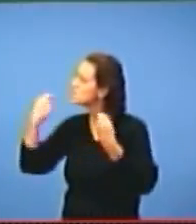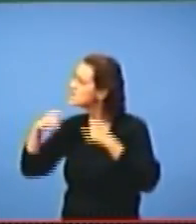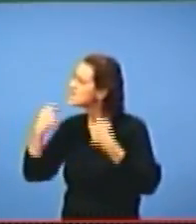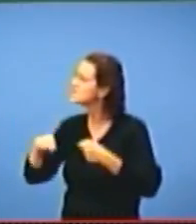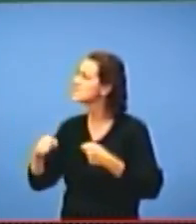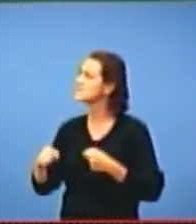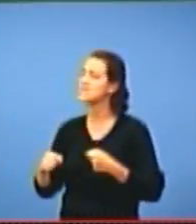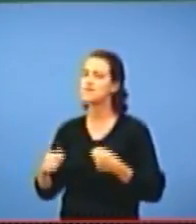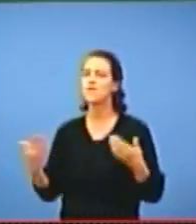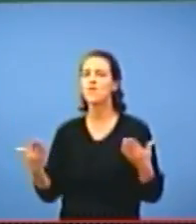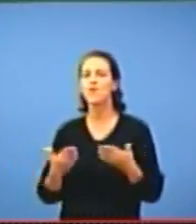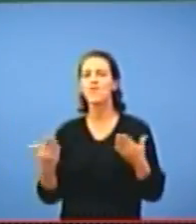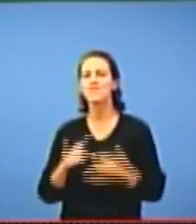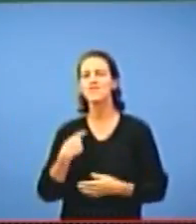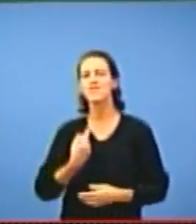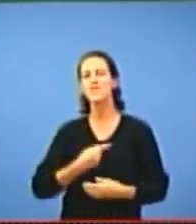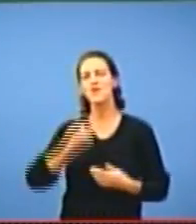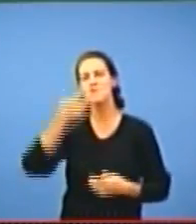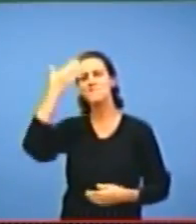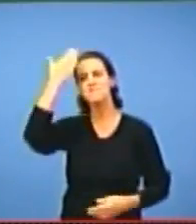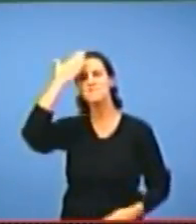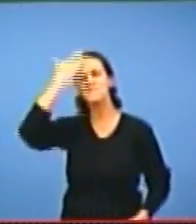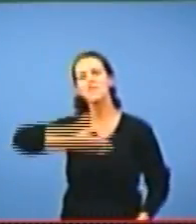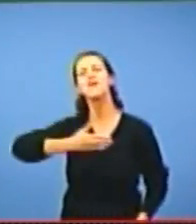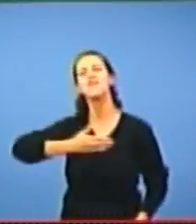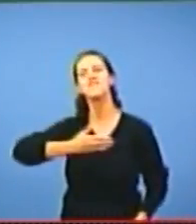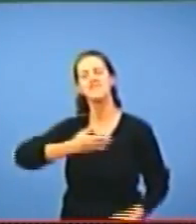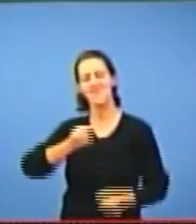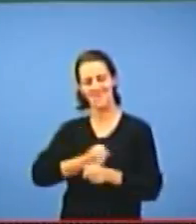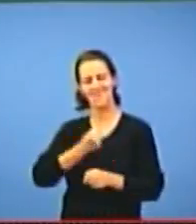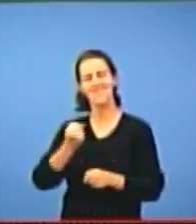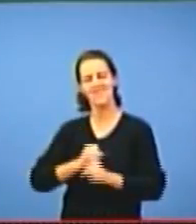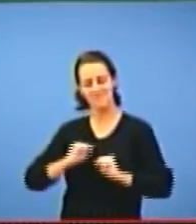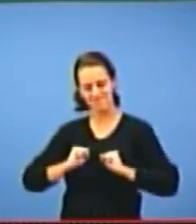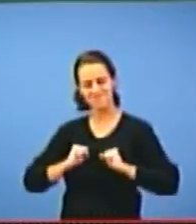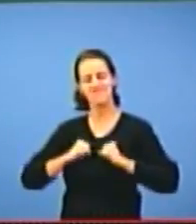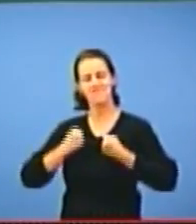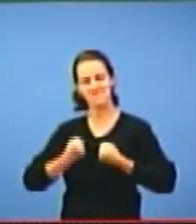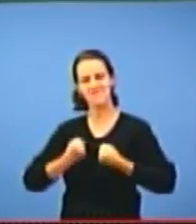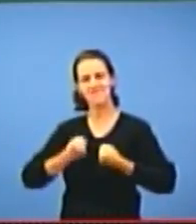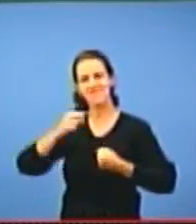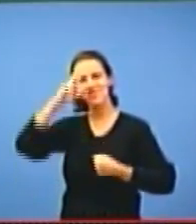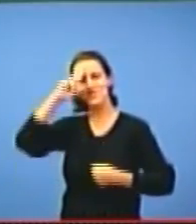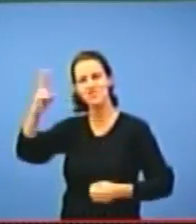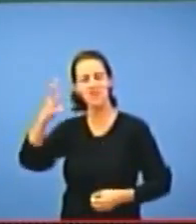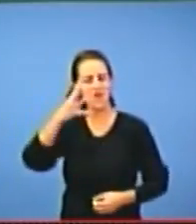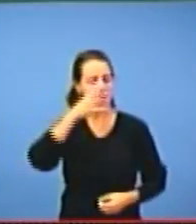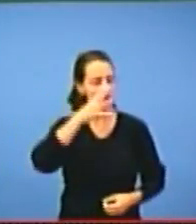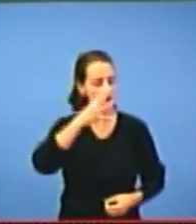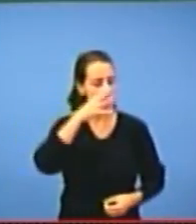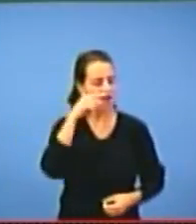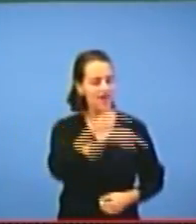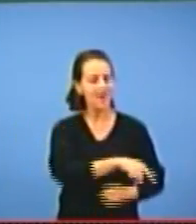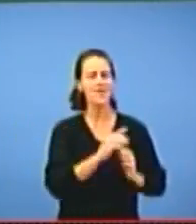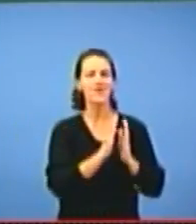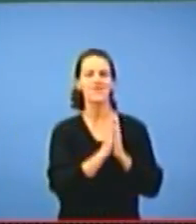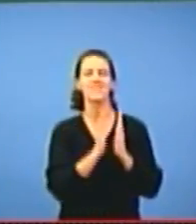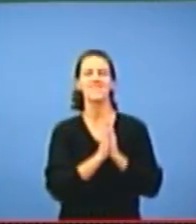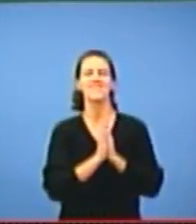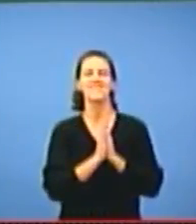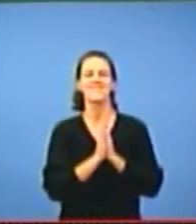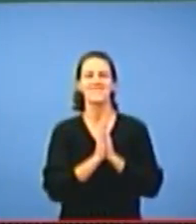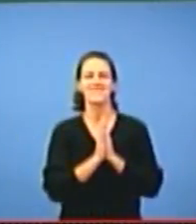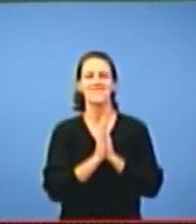siglos, hazla conocer. Nosotros somos la prueba que Dios escuchó esa oración. Loado sea el Señor. Él avivó